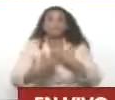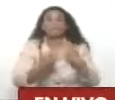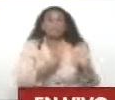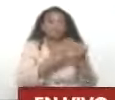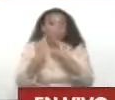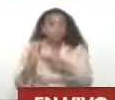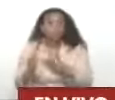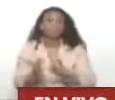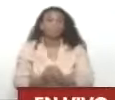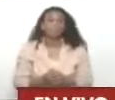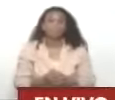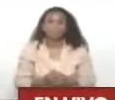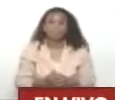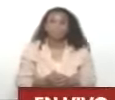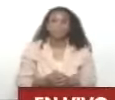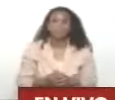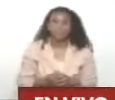comuna.